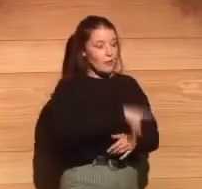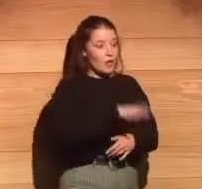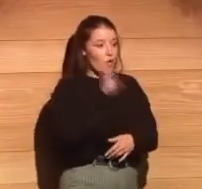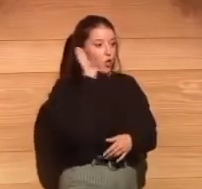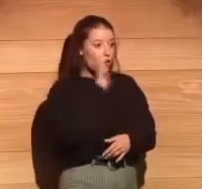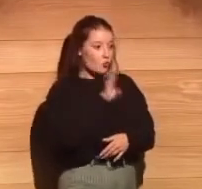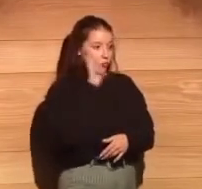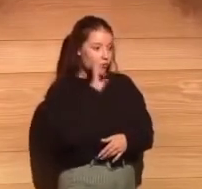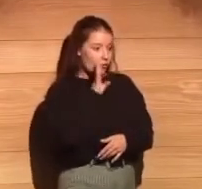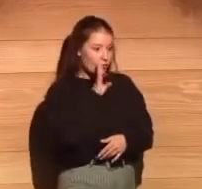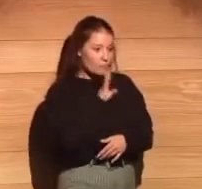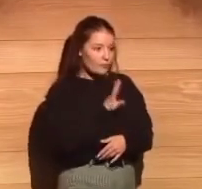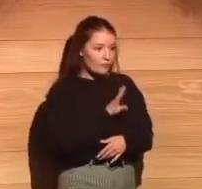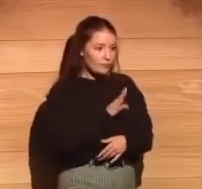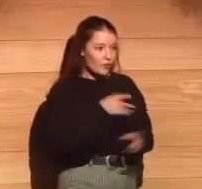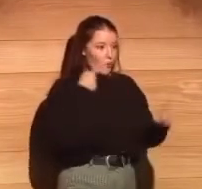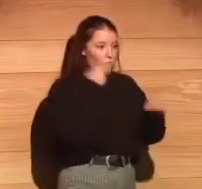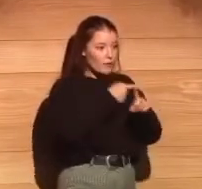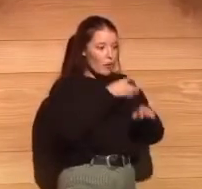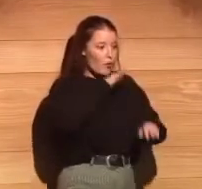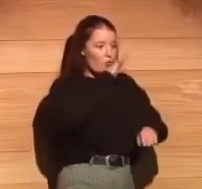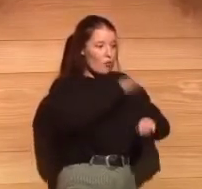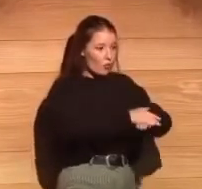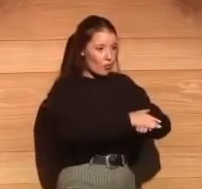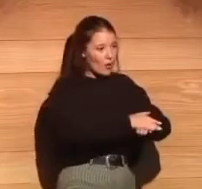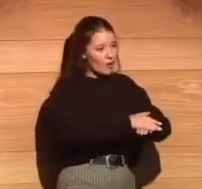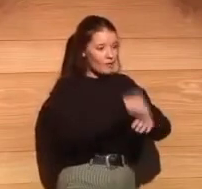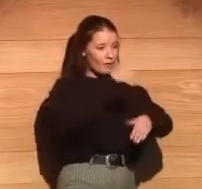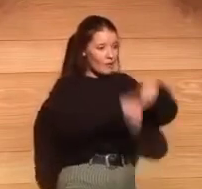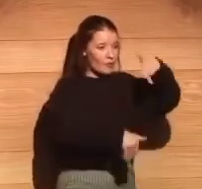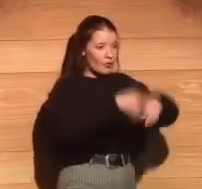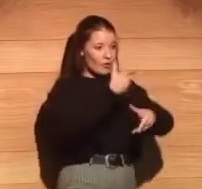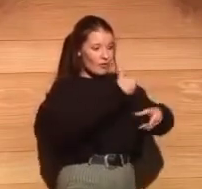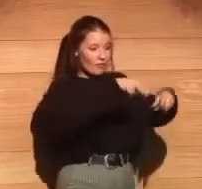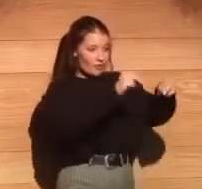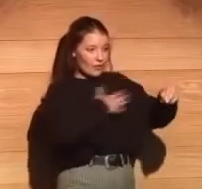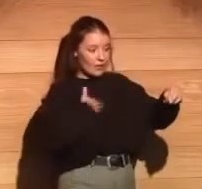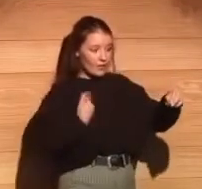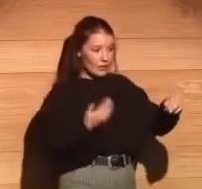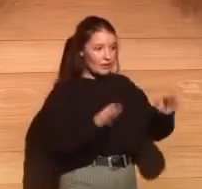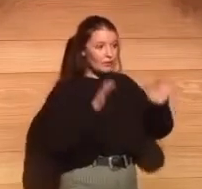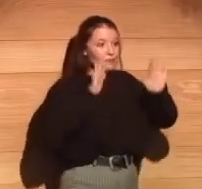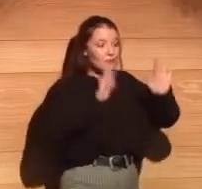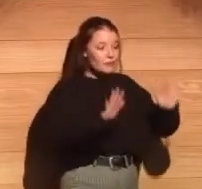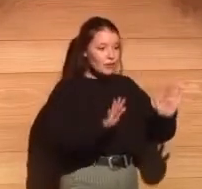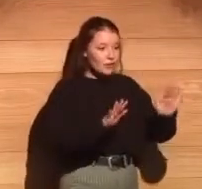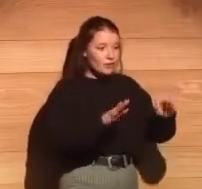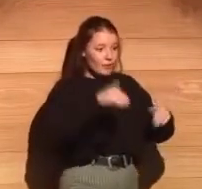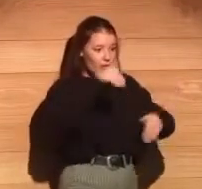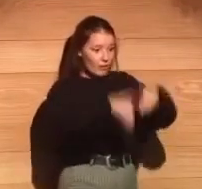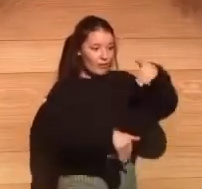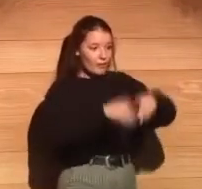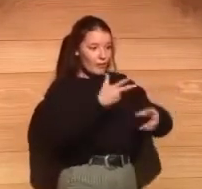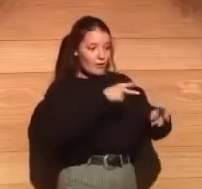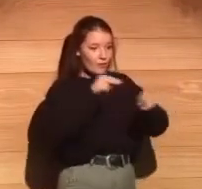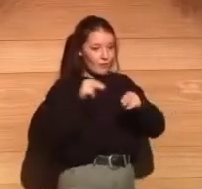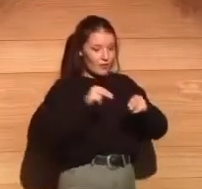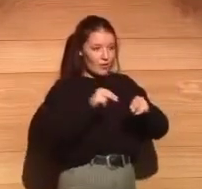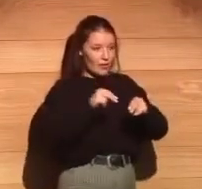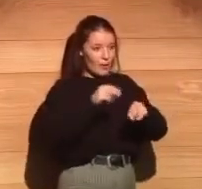corrupción, para culpar a alguien de que quiera acabar con la democracia. Y a lo mejor con la democracia están acabando algunos de nuestros